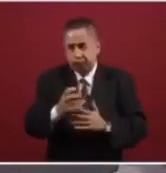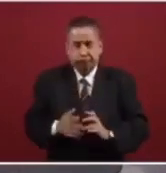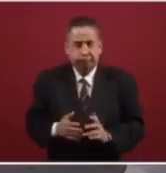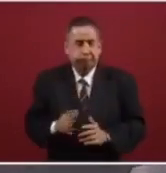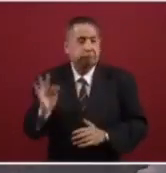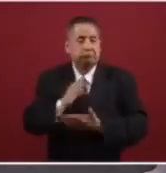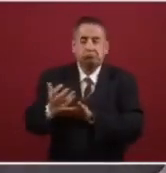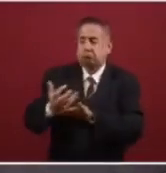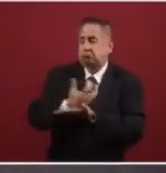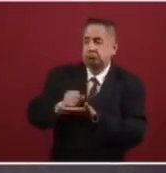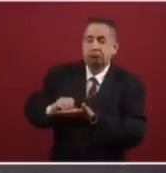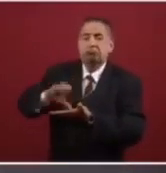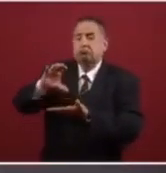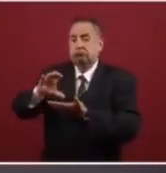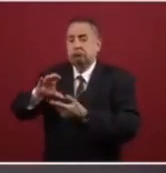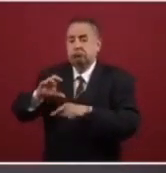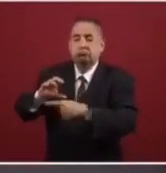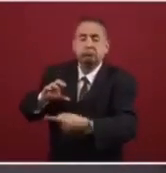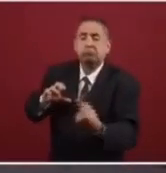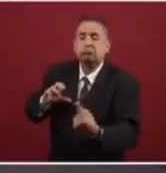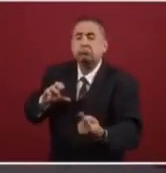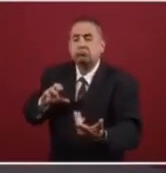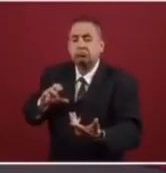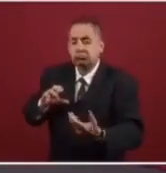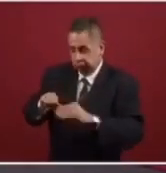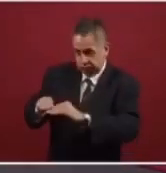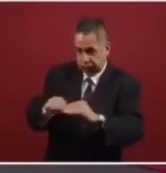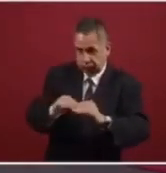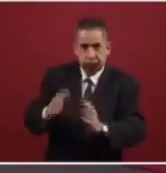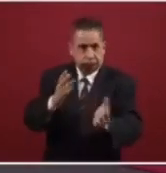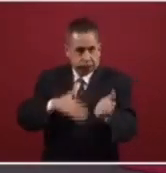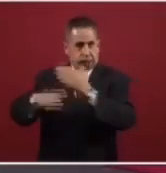Porque una cosa es crecimiento y otra cosa es desarrollo.